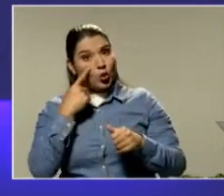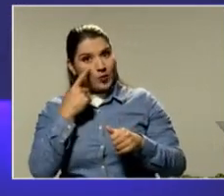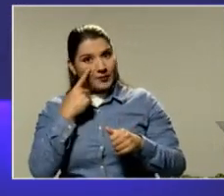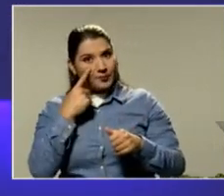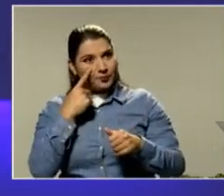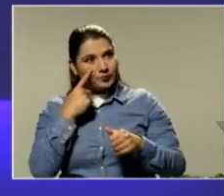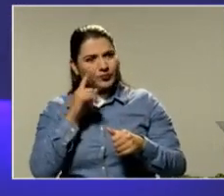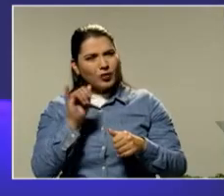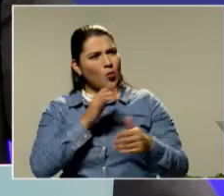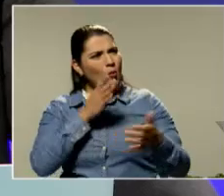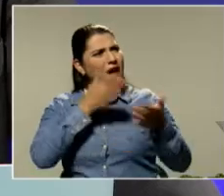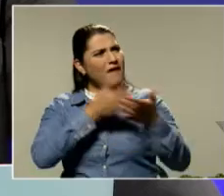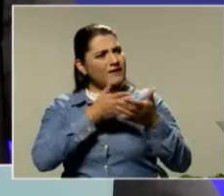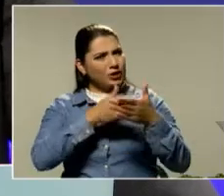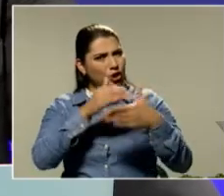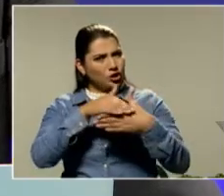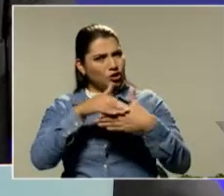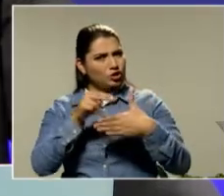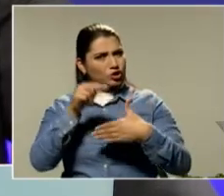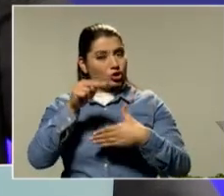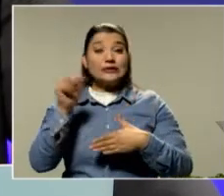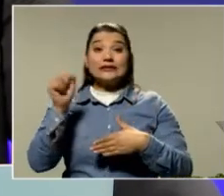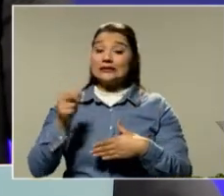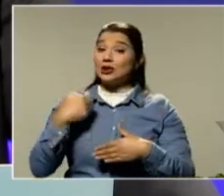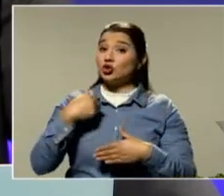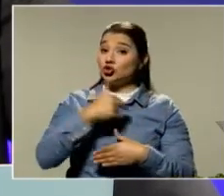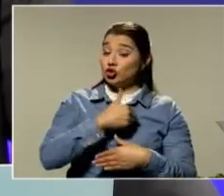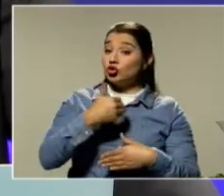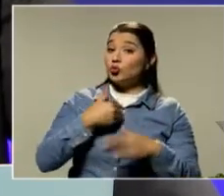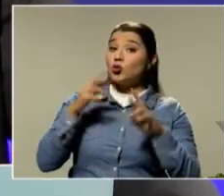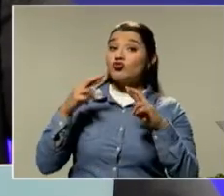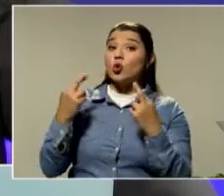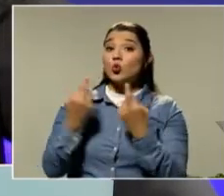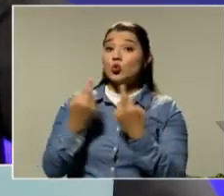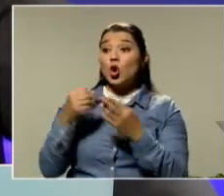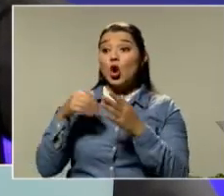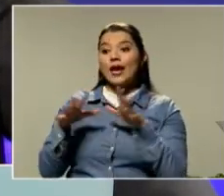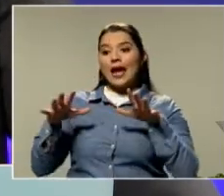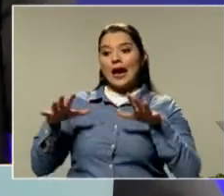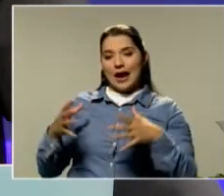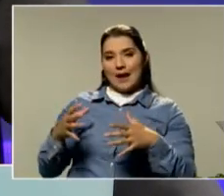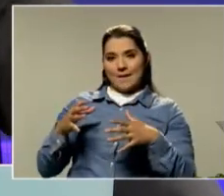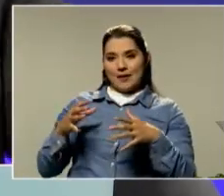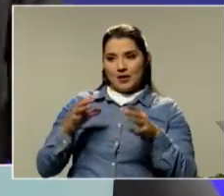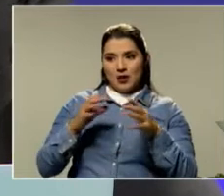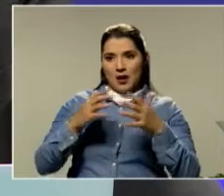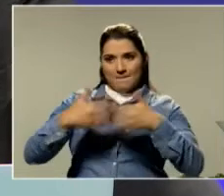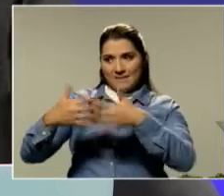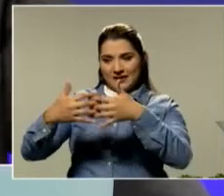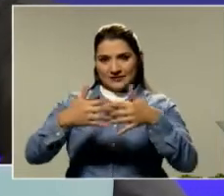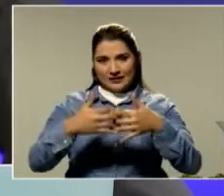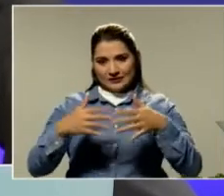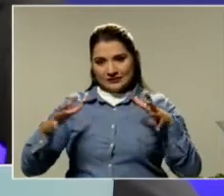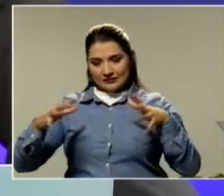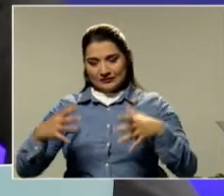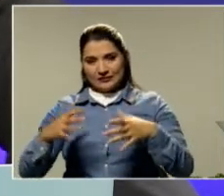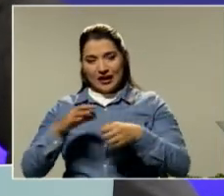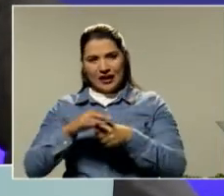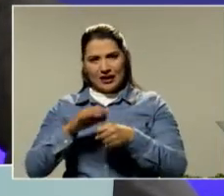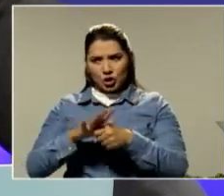zona norte. Bueno, tuvimos una reunión en la Cámara de Agricultura donde yo los confronté a los productores